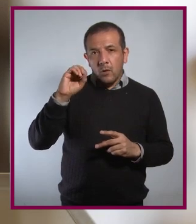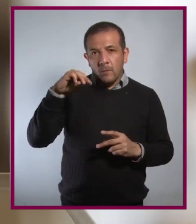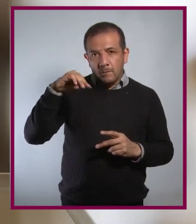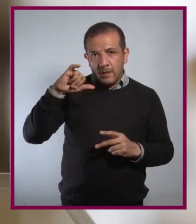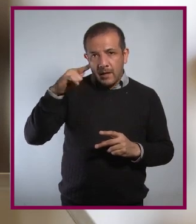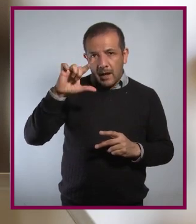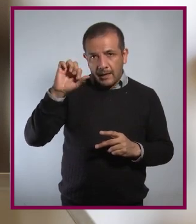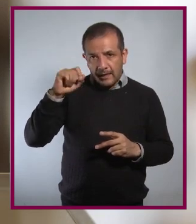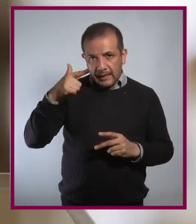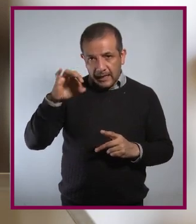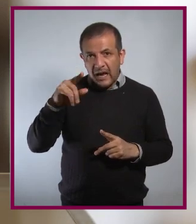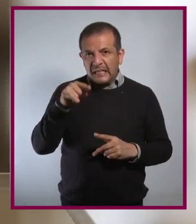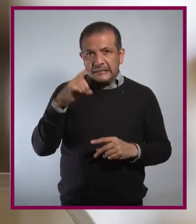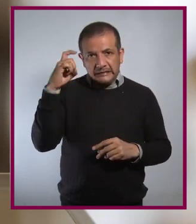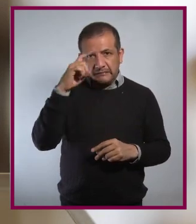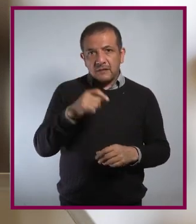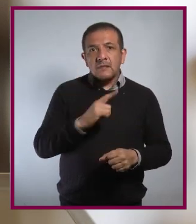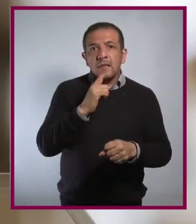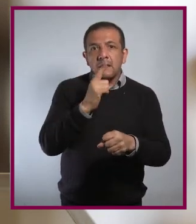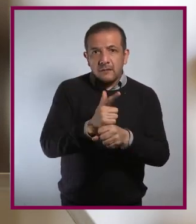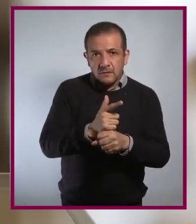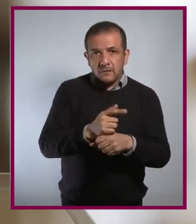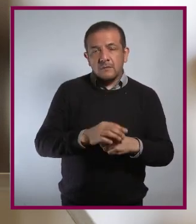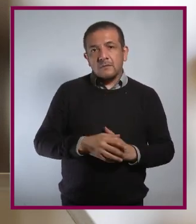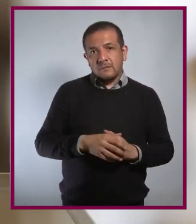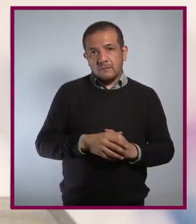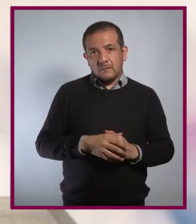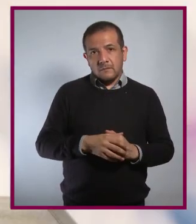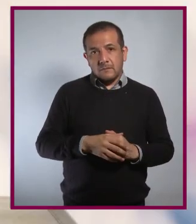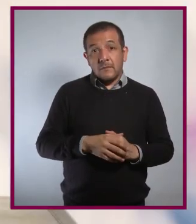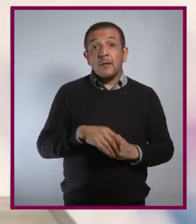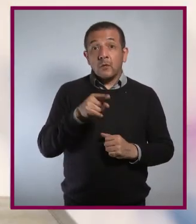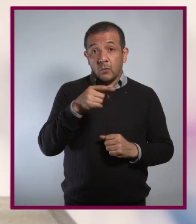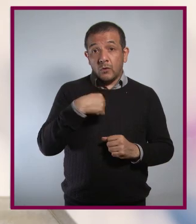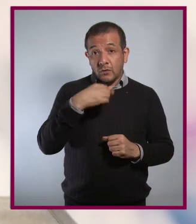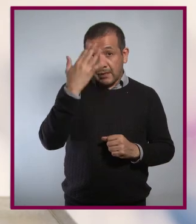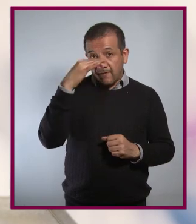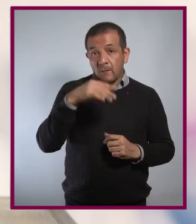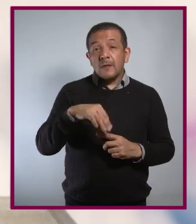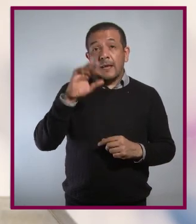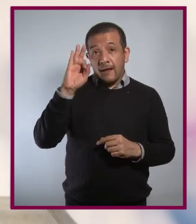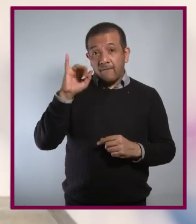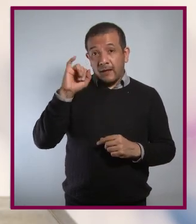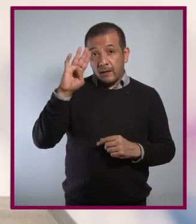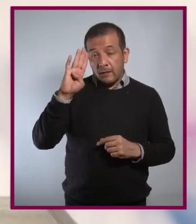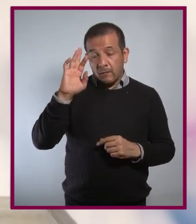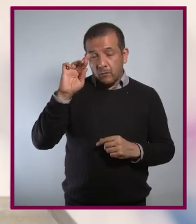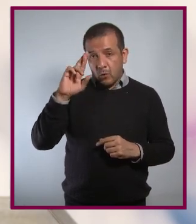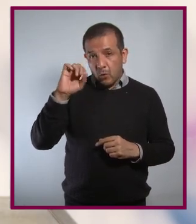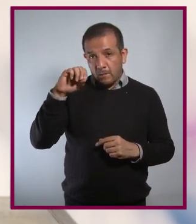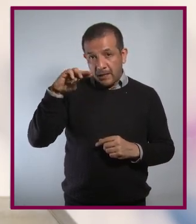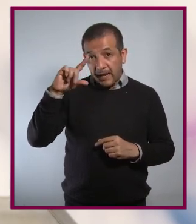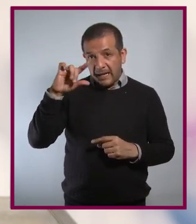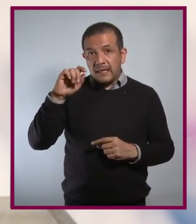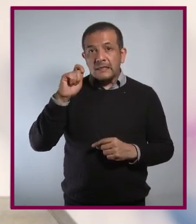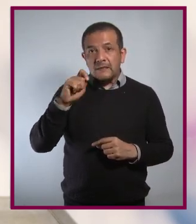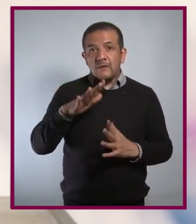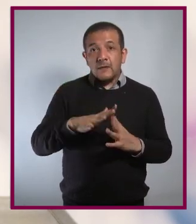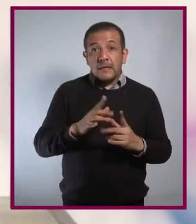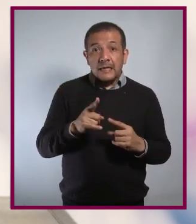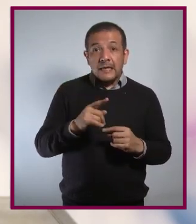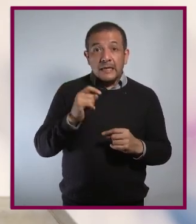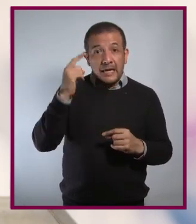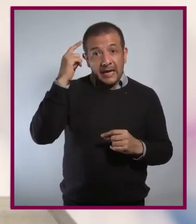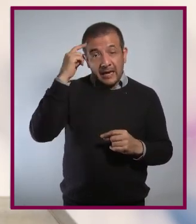una enfermedad difícil de diagnosticar. aunque sabemos que la fibromialgia se caracteriza por una alteración